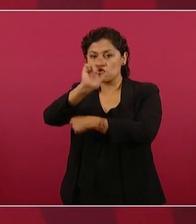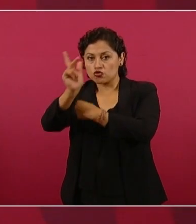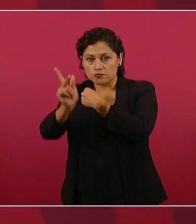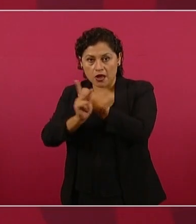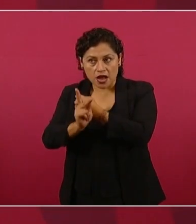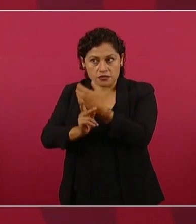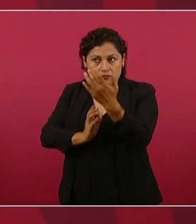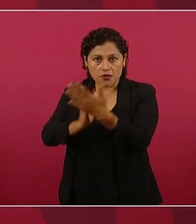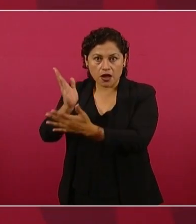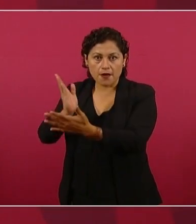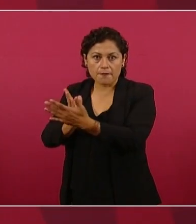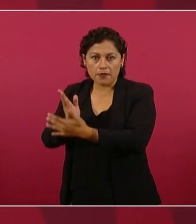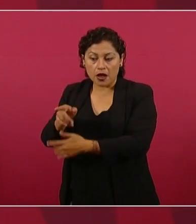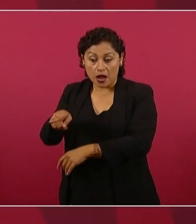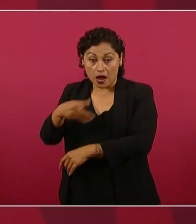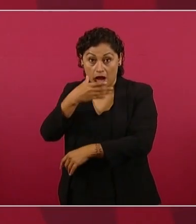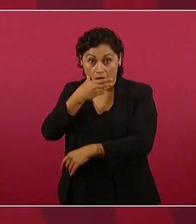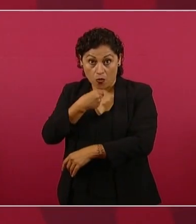Eso fue lo que hizo